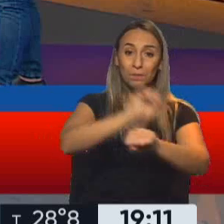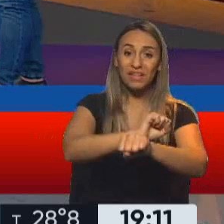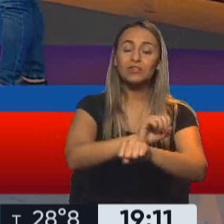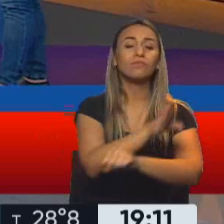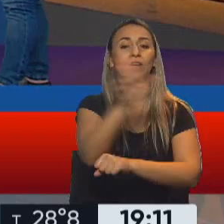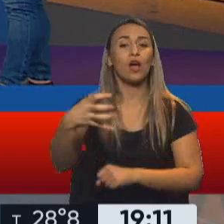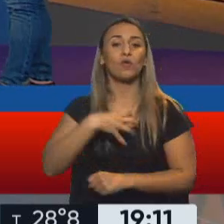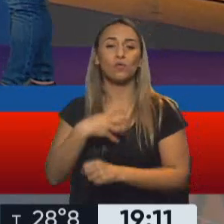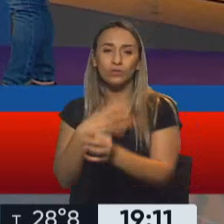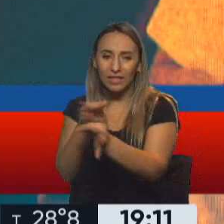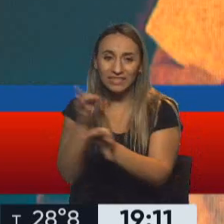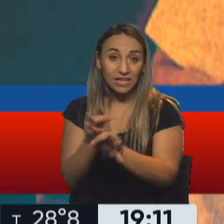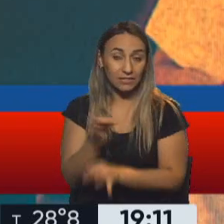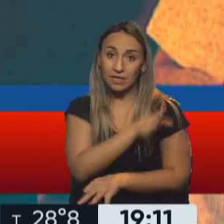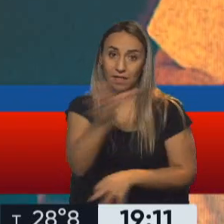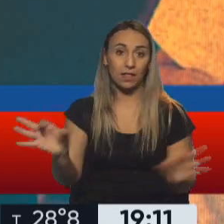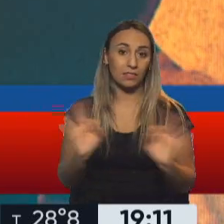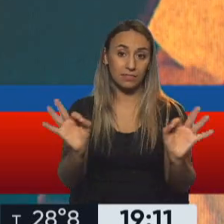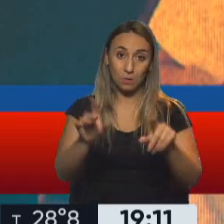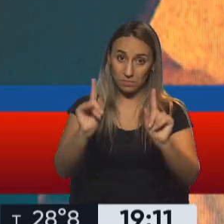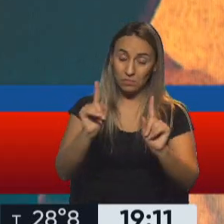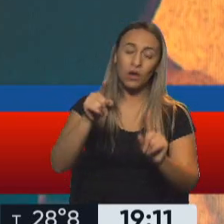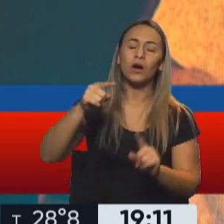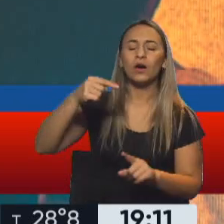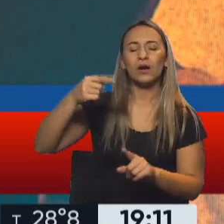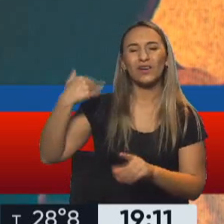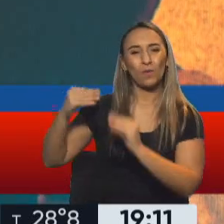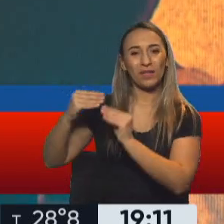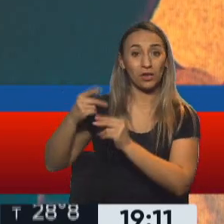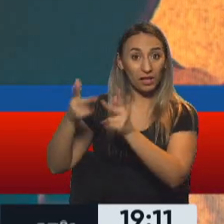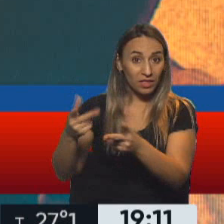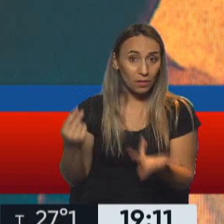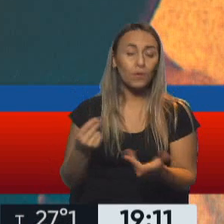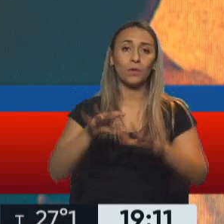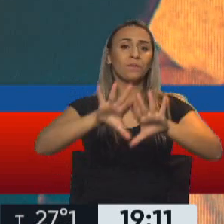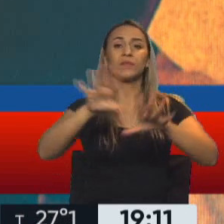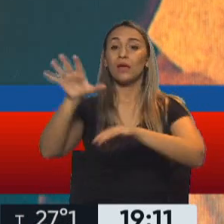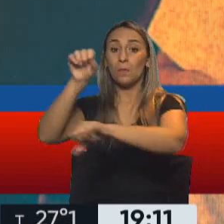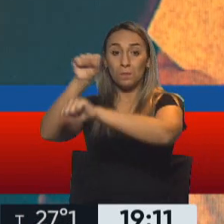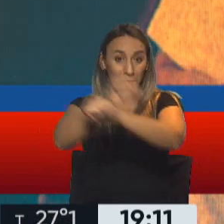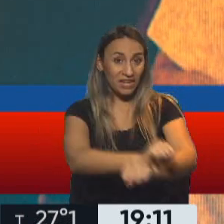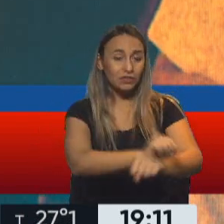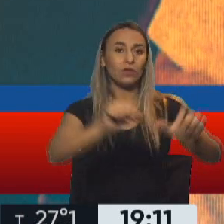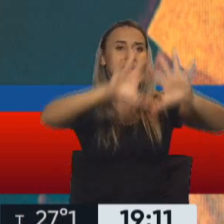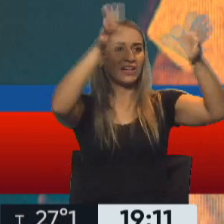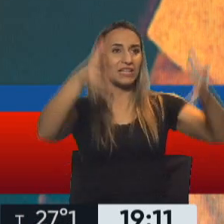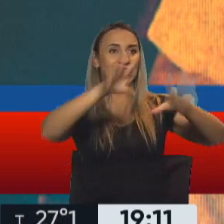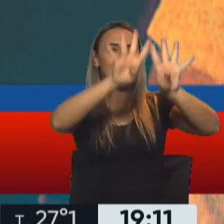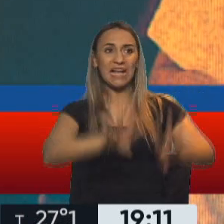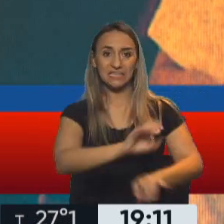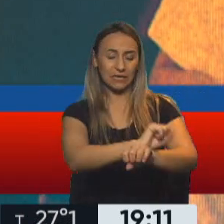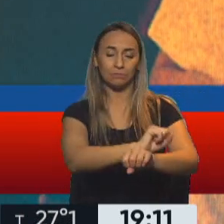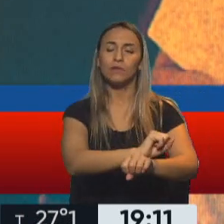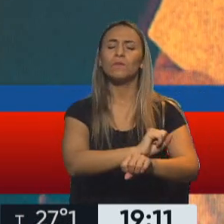justamente lo que discutía, con lo que planteaba Néstor el otro día, Ari, que era qué les ofrece la cárcel también a estas personas que caen en el